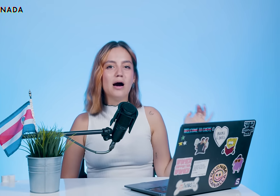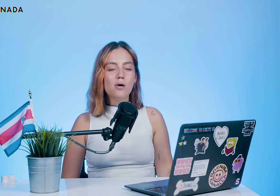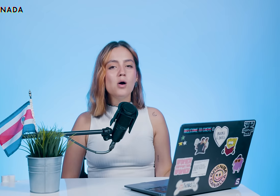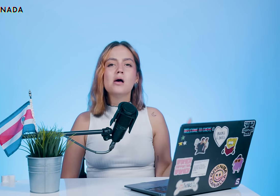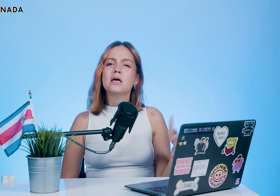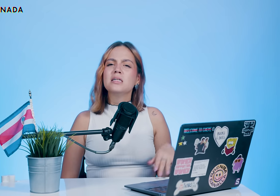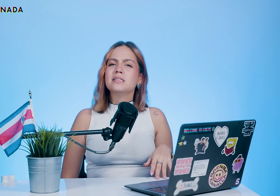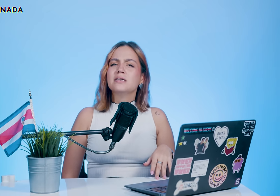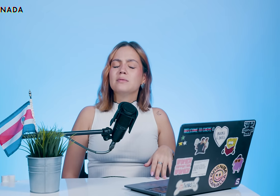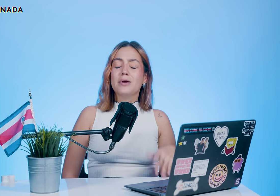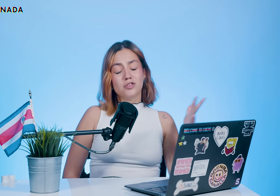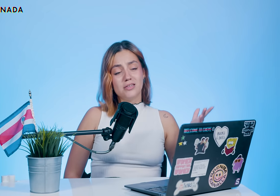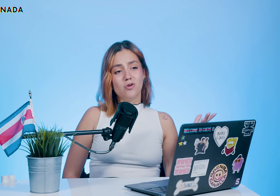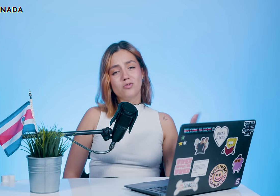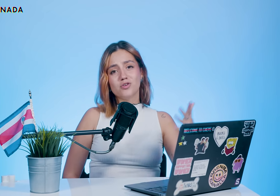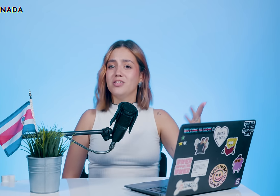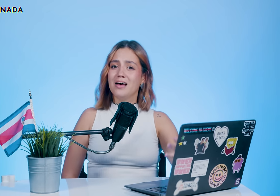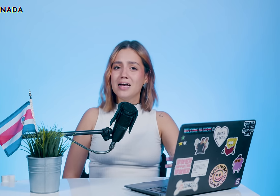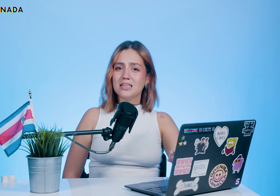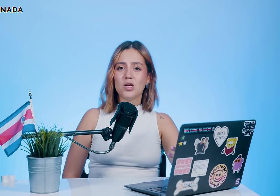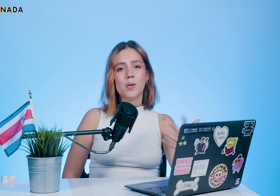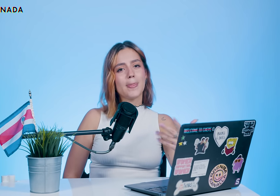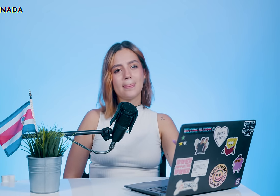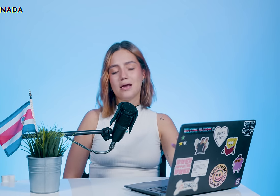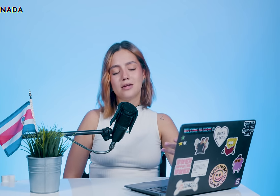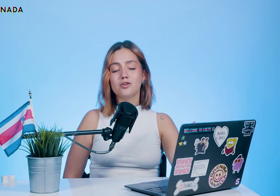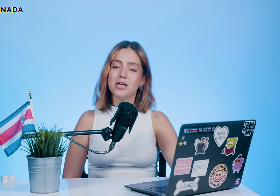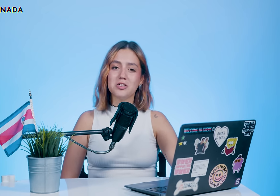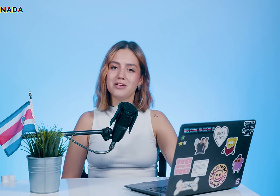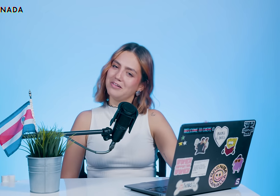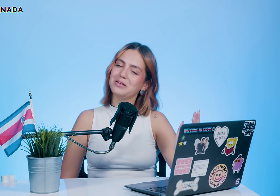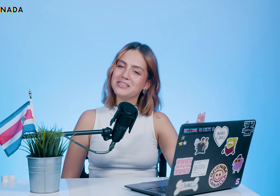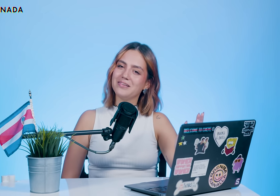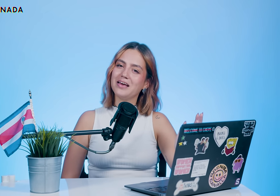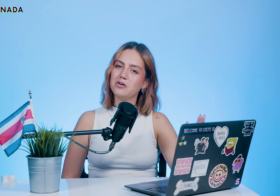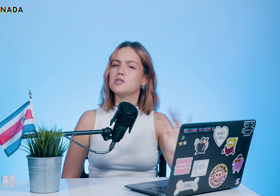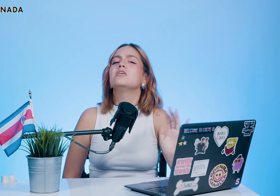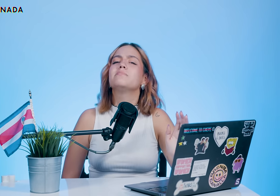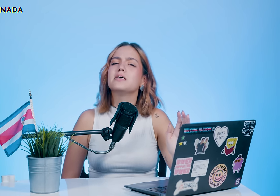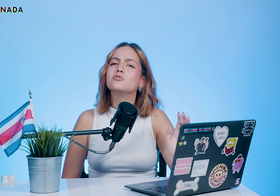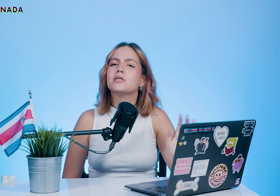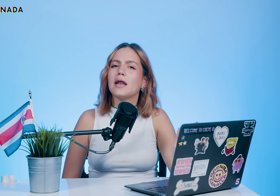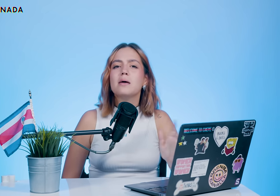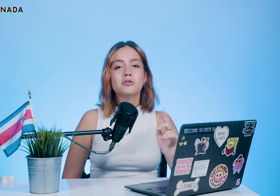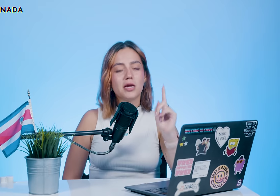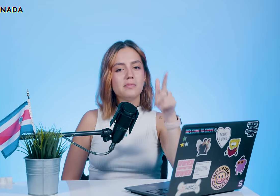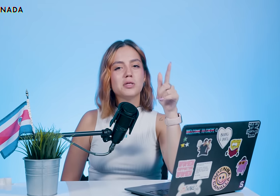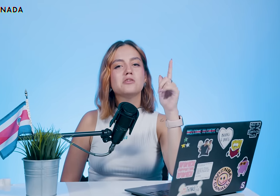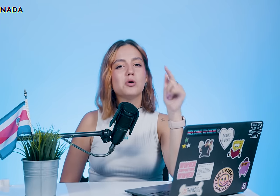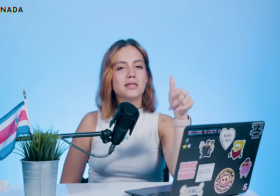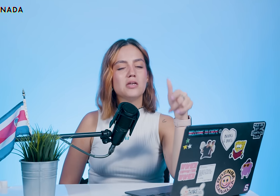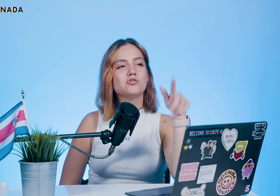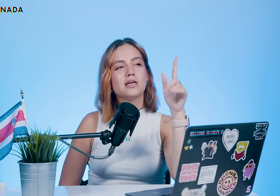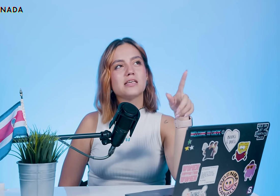ahí abajo pero si es solo Curiosidad no sé no sé realmente se ve cada cosa uno ni puede juzgar me gustaría que